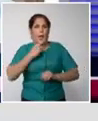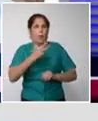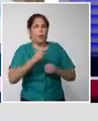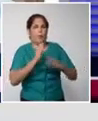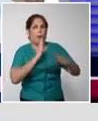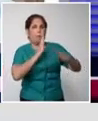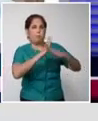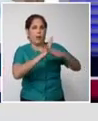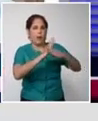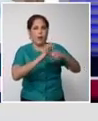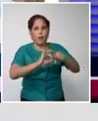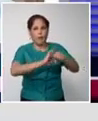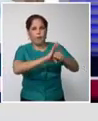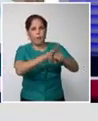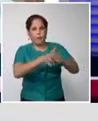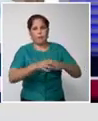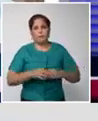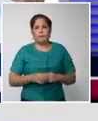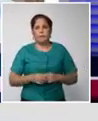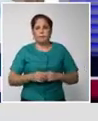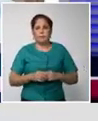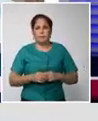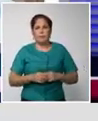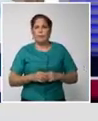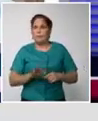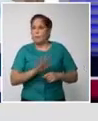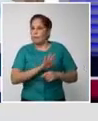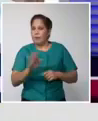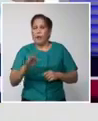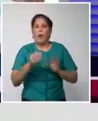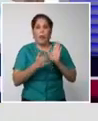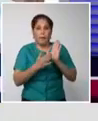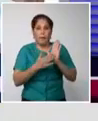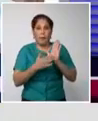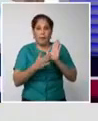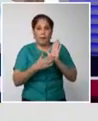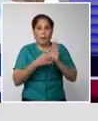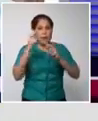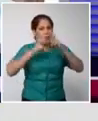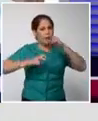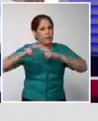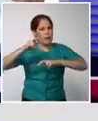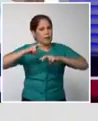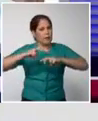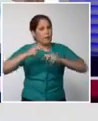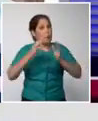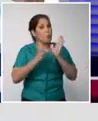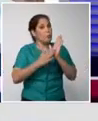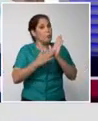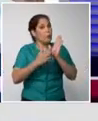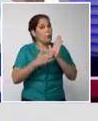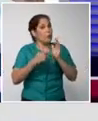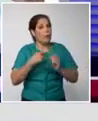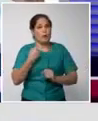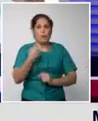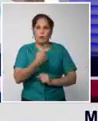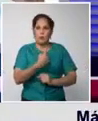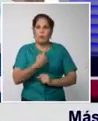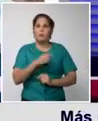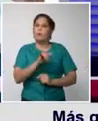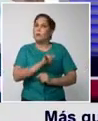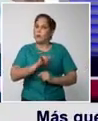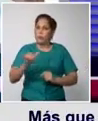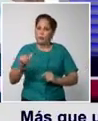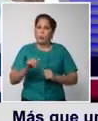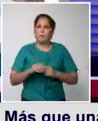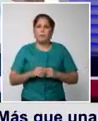neutralizante contra el virus. Es decir, ya tenemos evidencias en los estudios de prueba de concepto que hemos hecho que esto ocurre